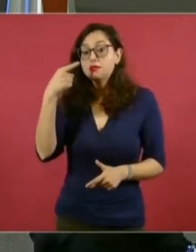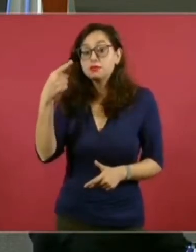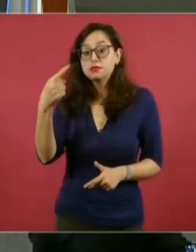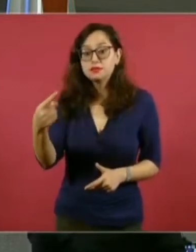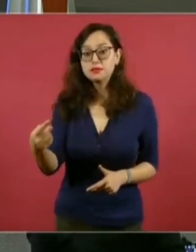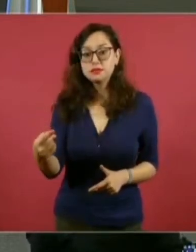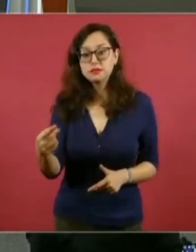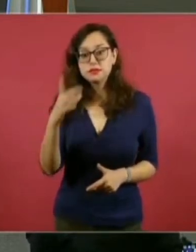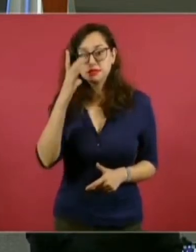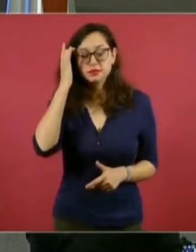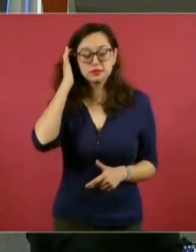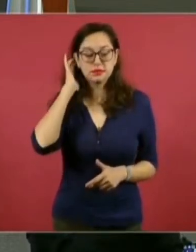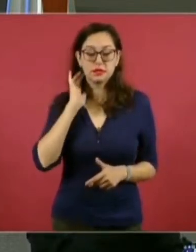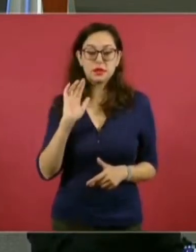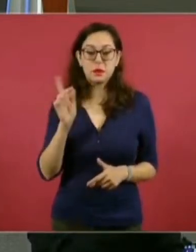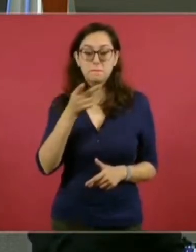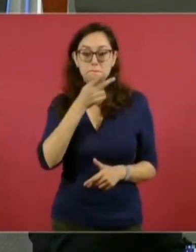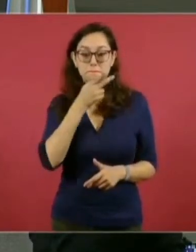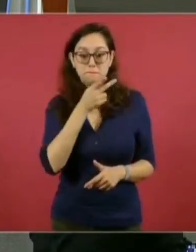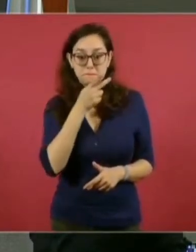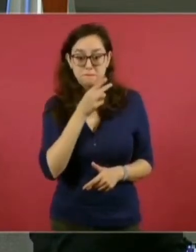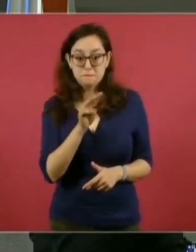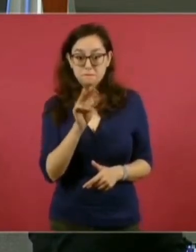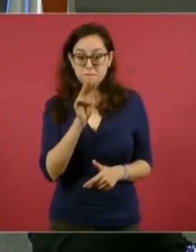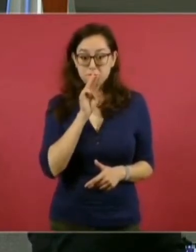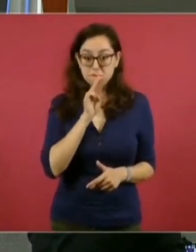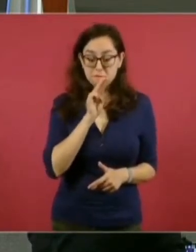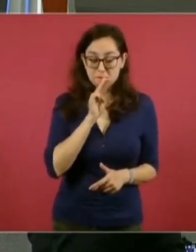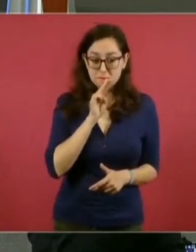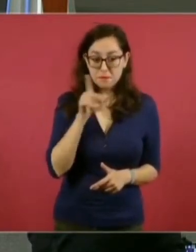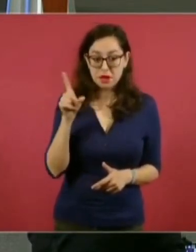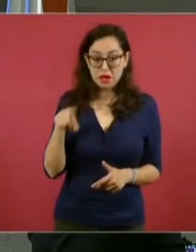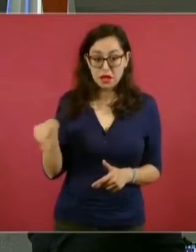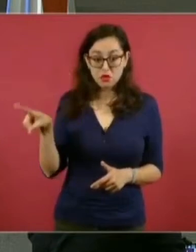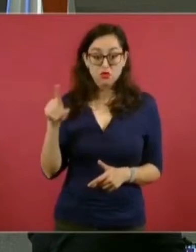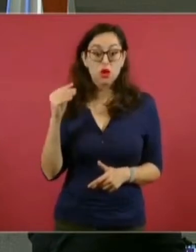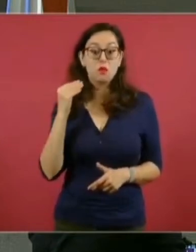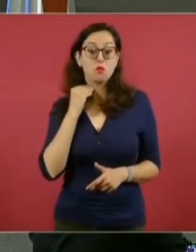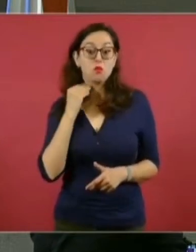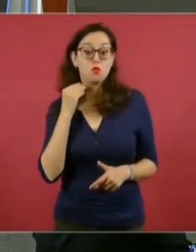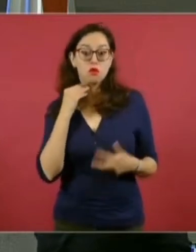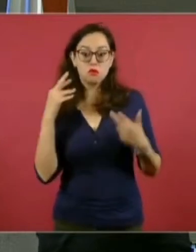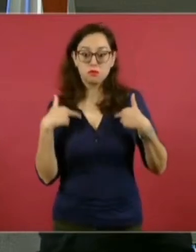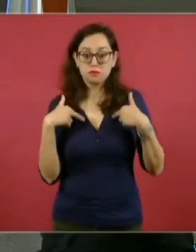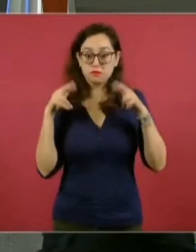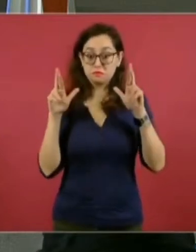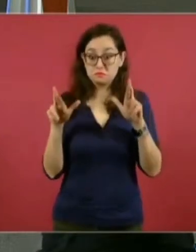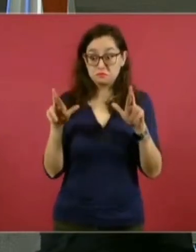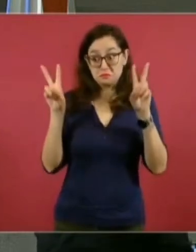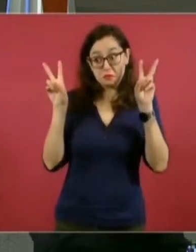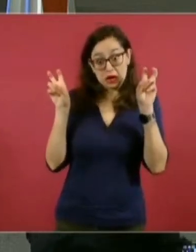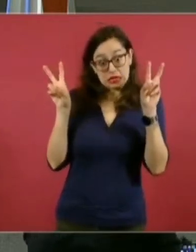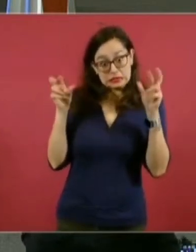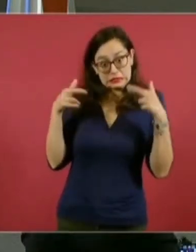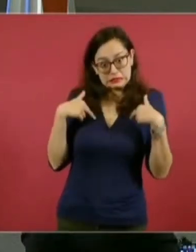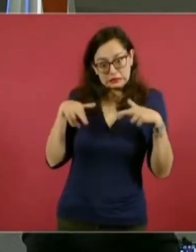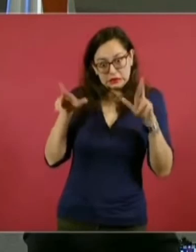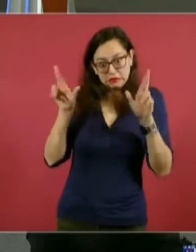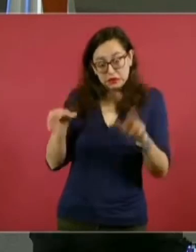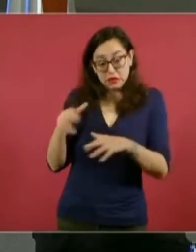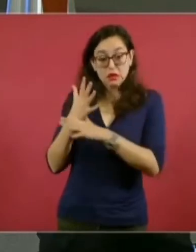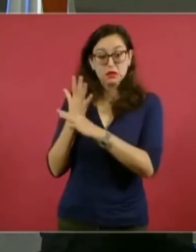comillas, de las madres y padres de los estudiantes, que los responsables de la desaparición de los